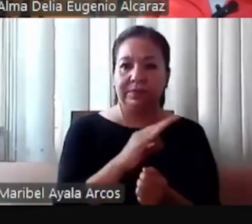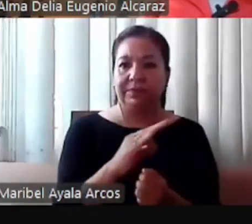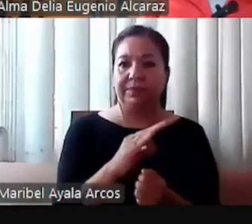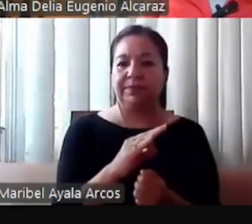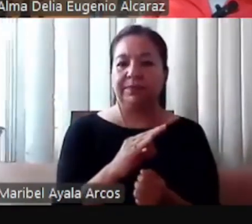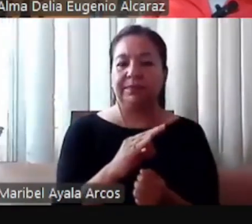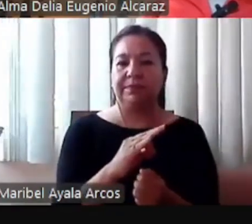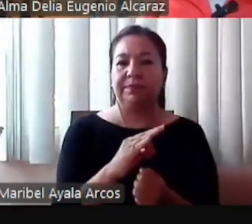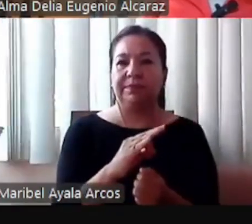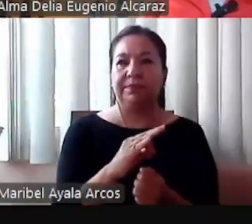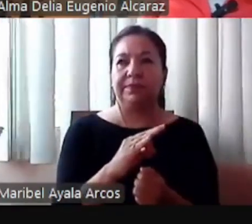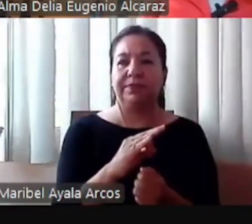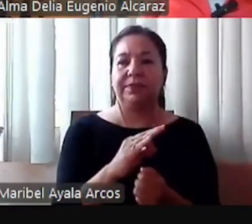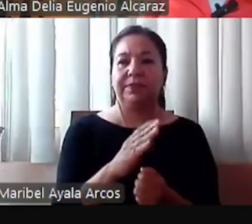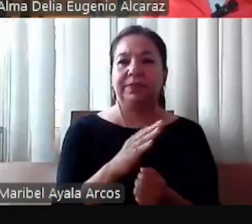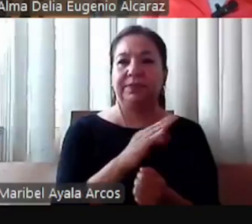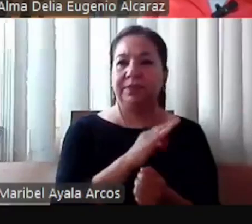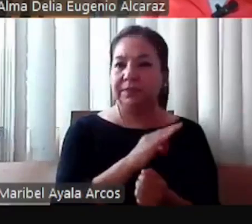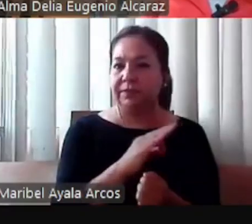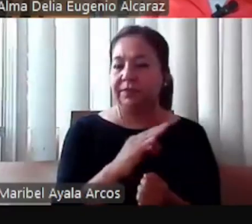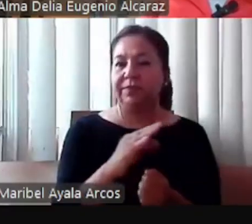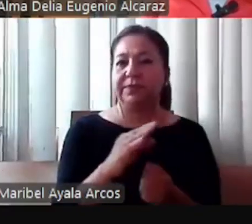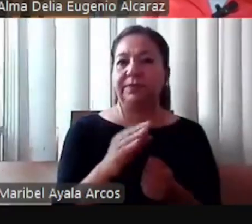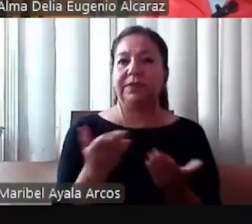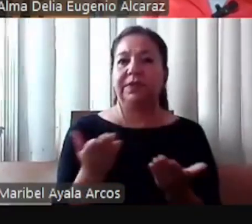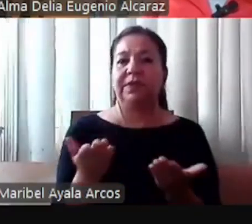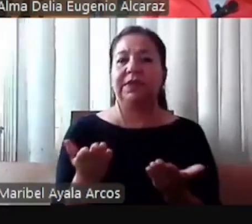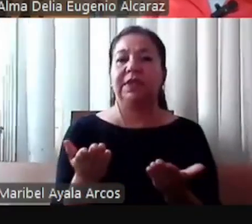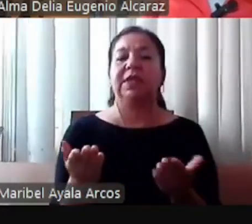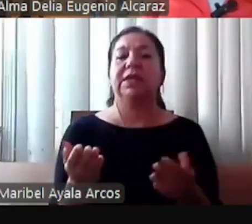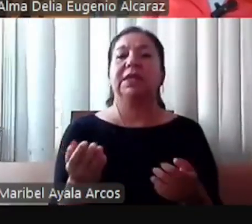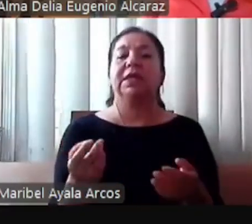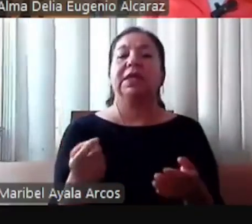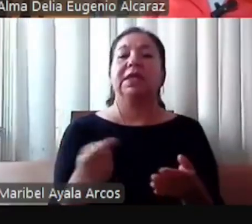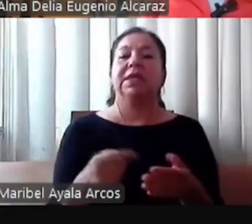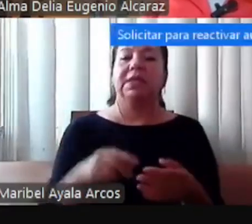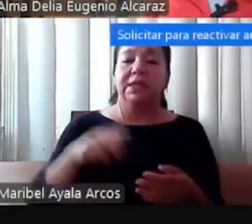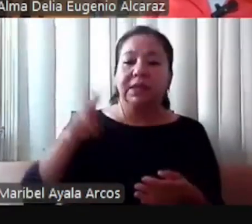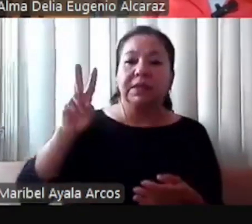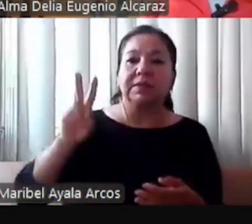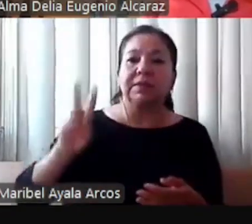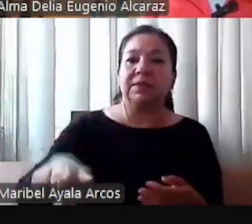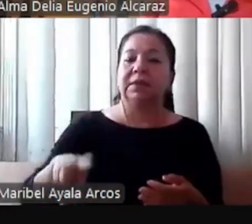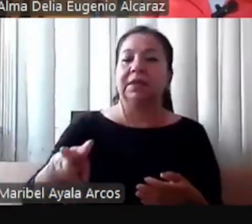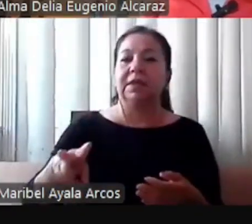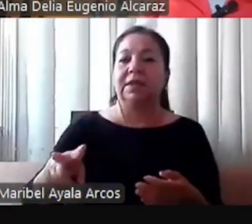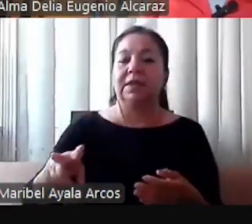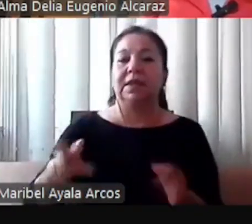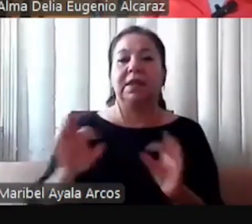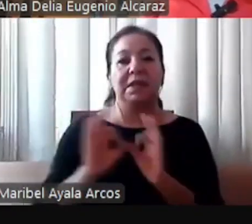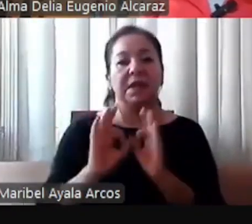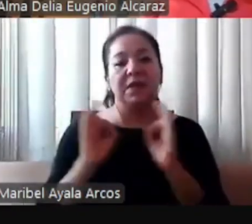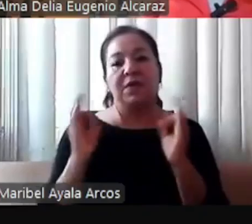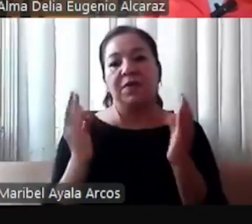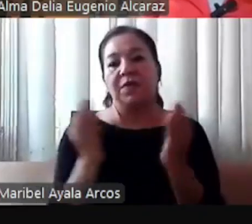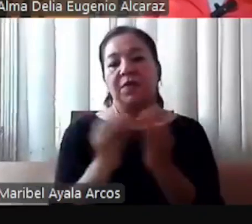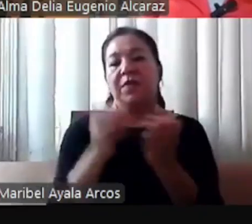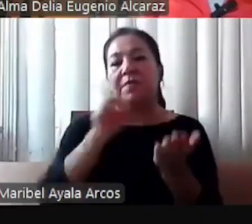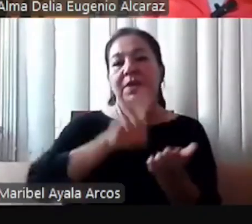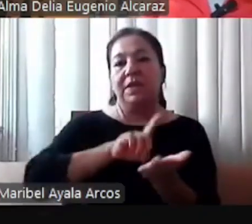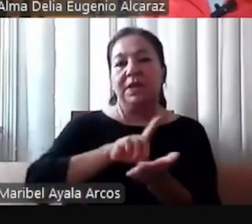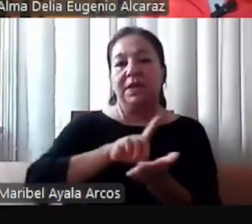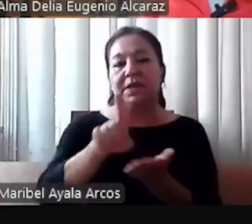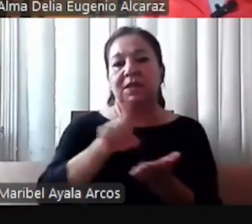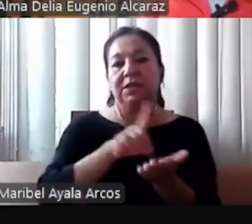conocer de un medio y dictar la resolución de fondo es que exista la posibilidad real de definir, declarar y decir en forma definitiva el derecho que debe imperar ante